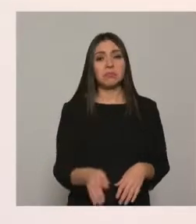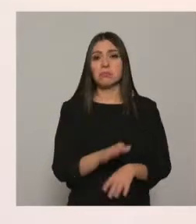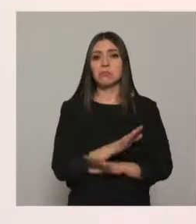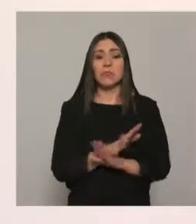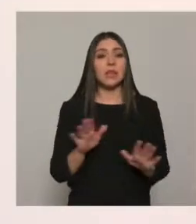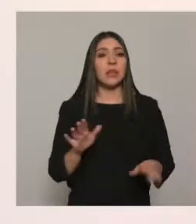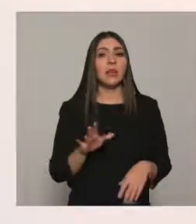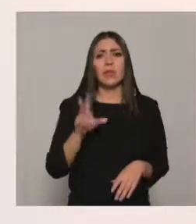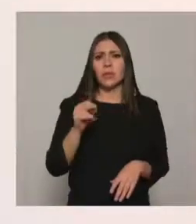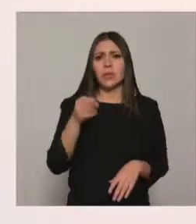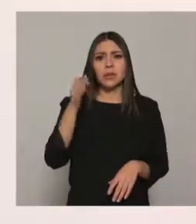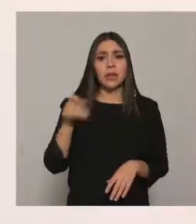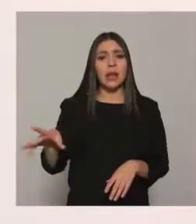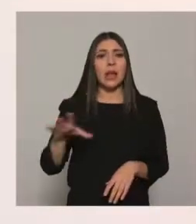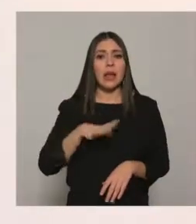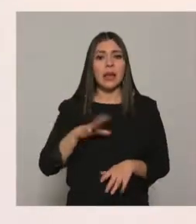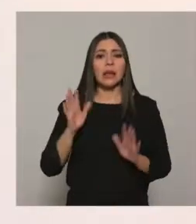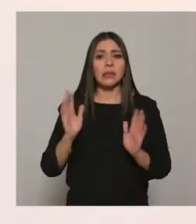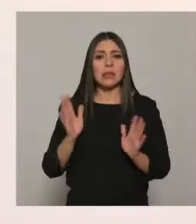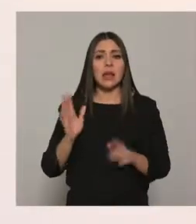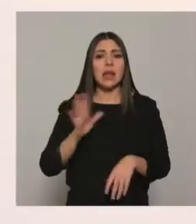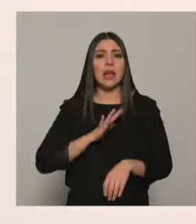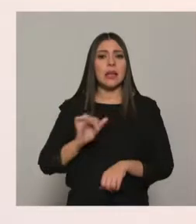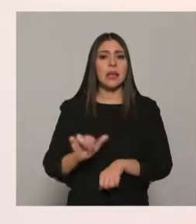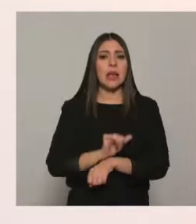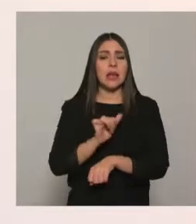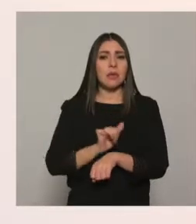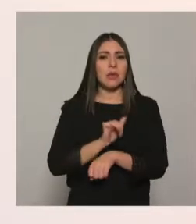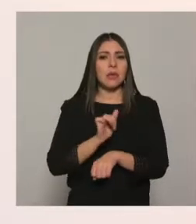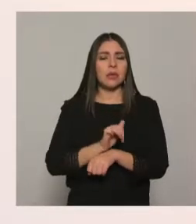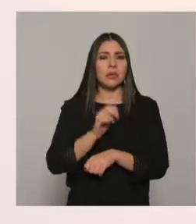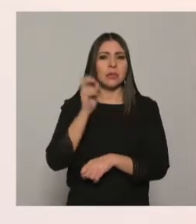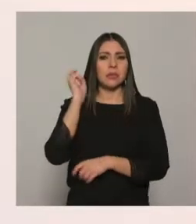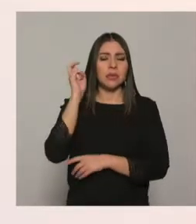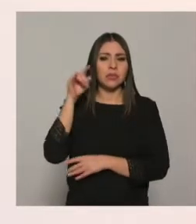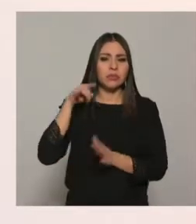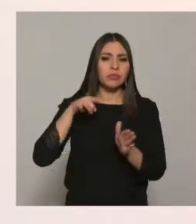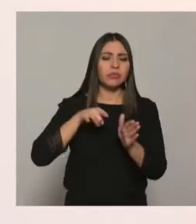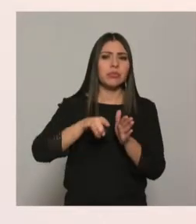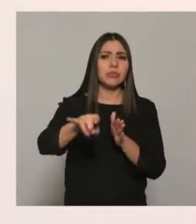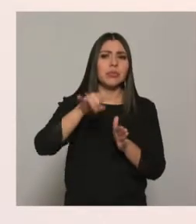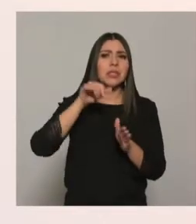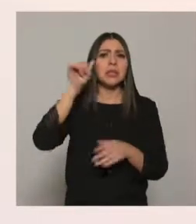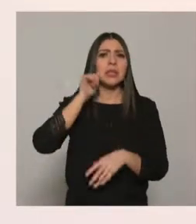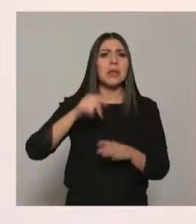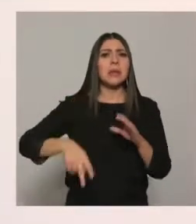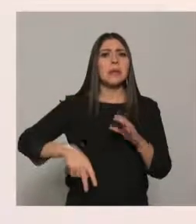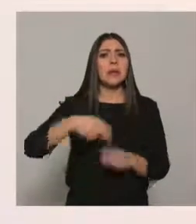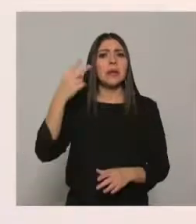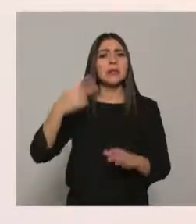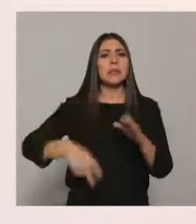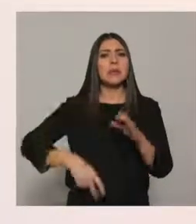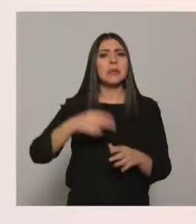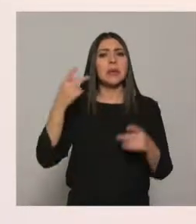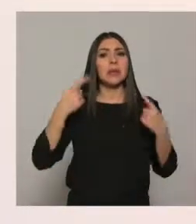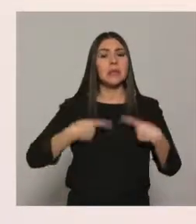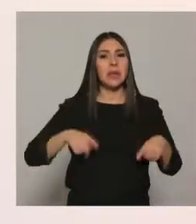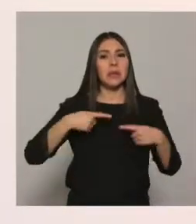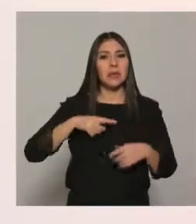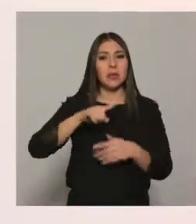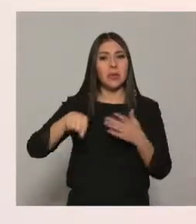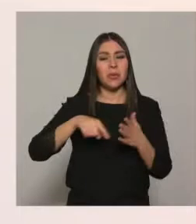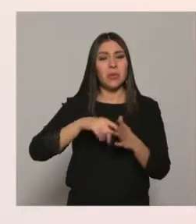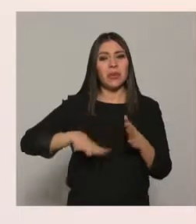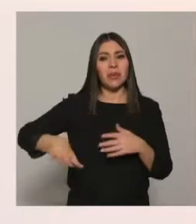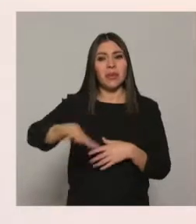ahí circula ya una línea de microbuses y autobuses concesionados que casi siempre van vacíos, que la demanda de usuarios en esa zona